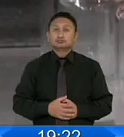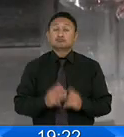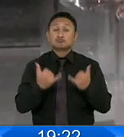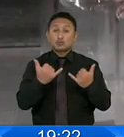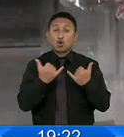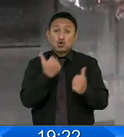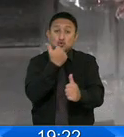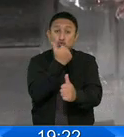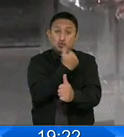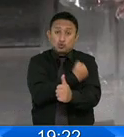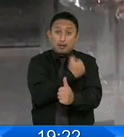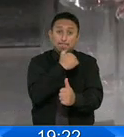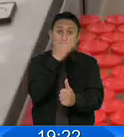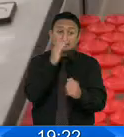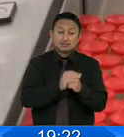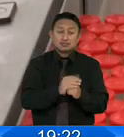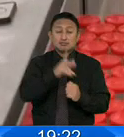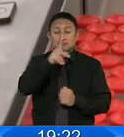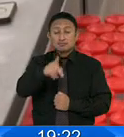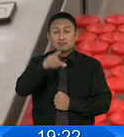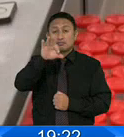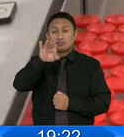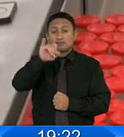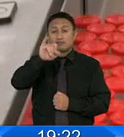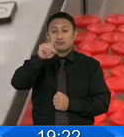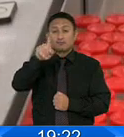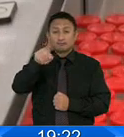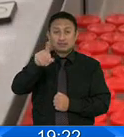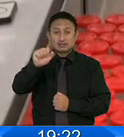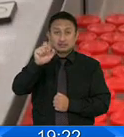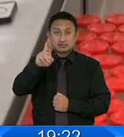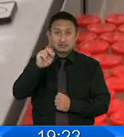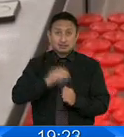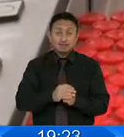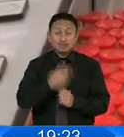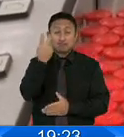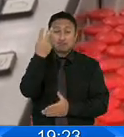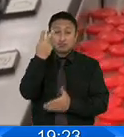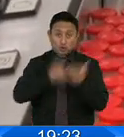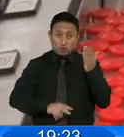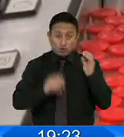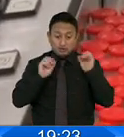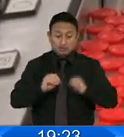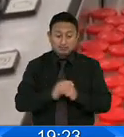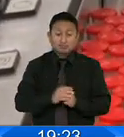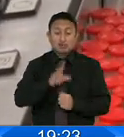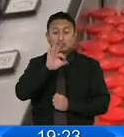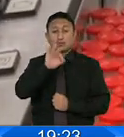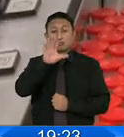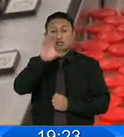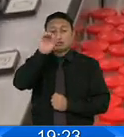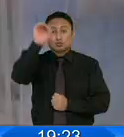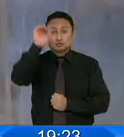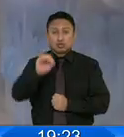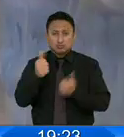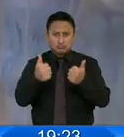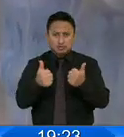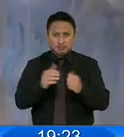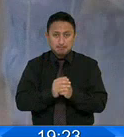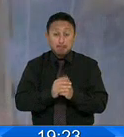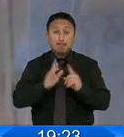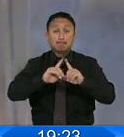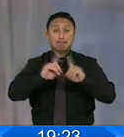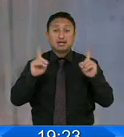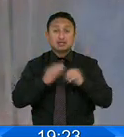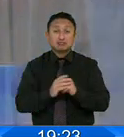región es la del laboratorio estadounidense Pfizer, de doble dosis y con una eficacia del 95%. Sin embargo,